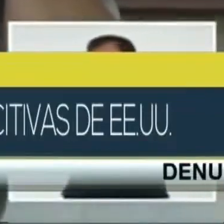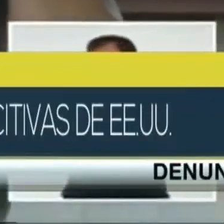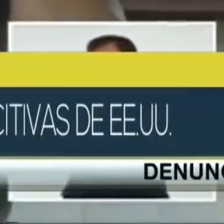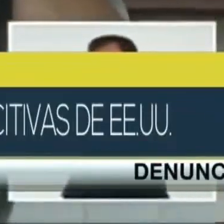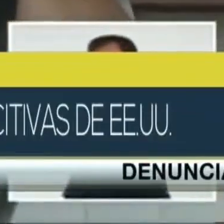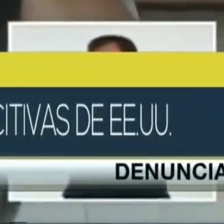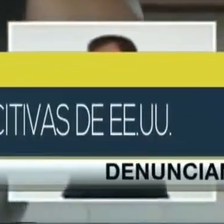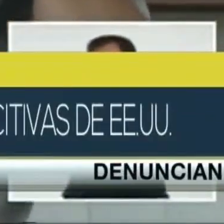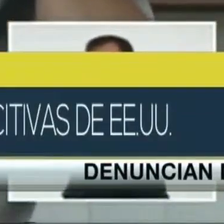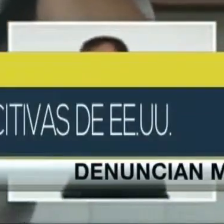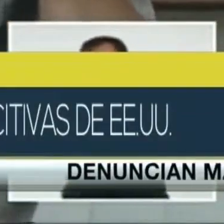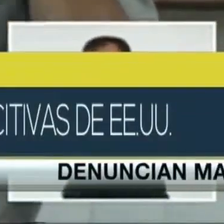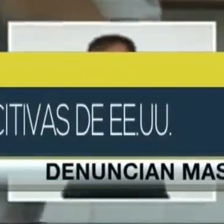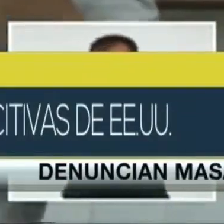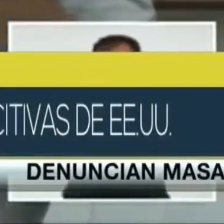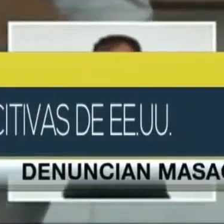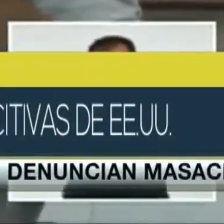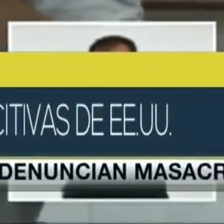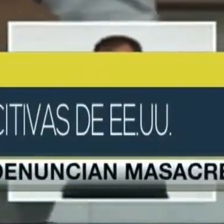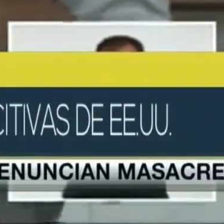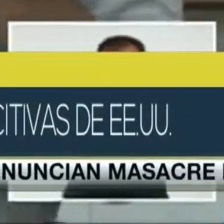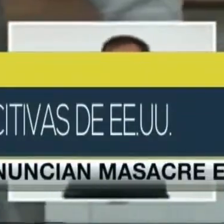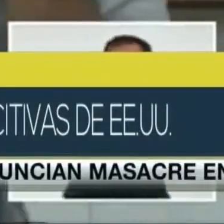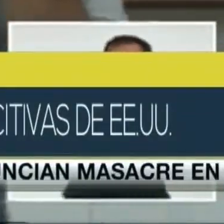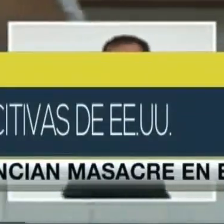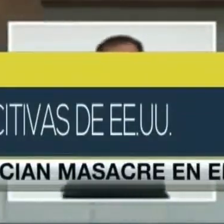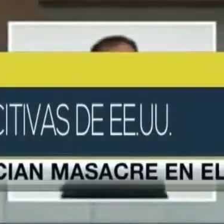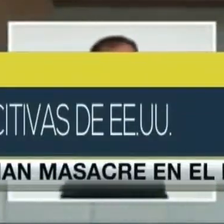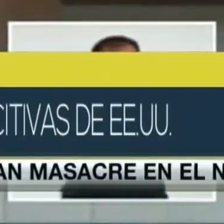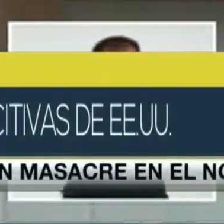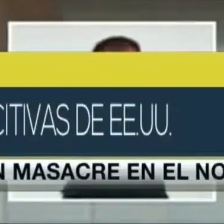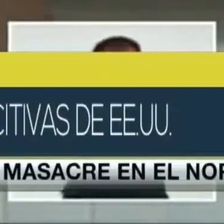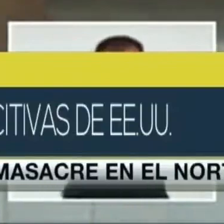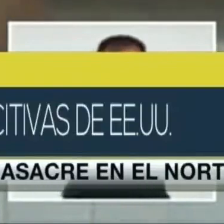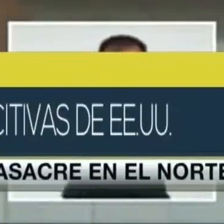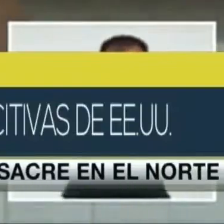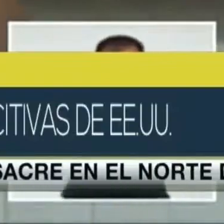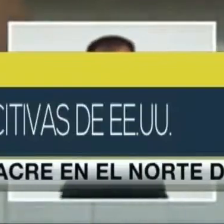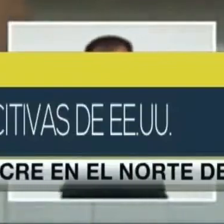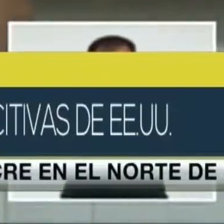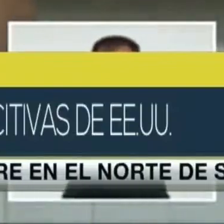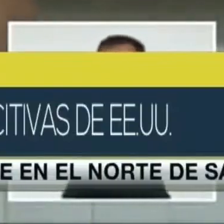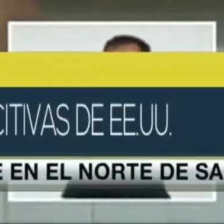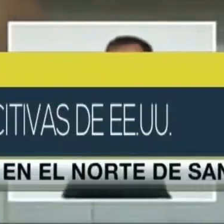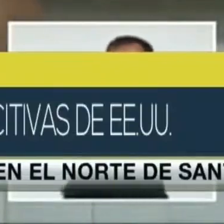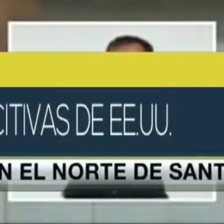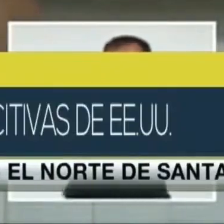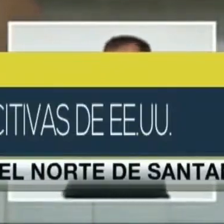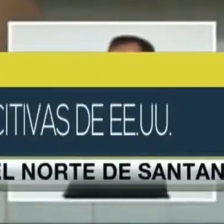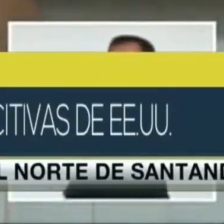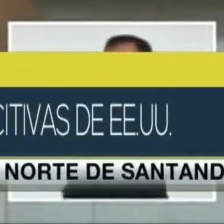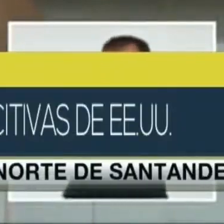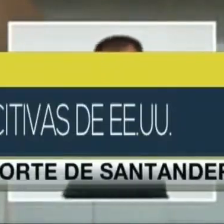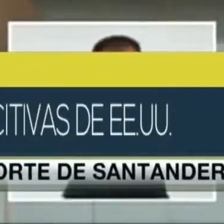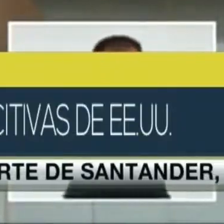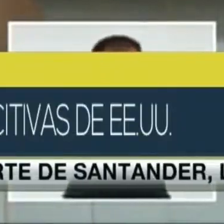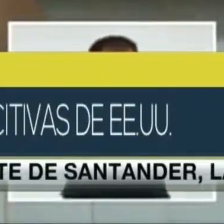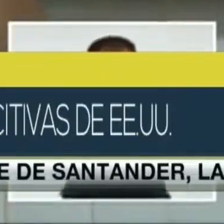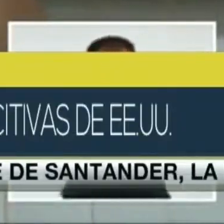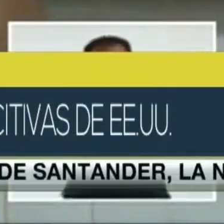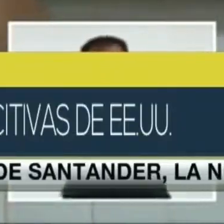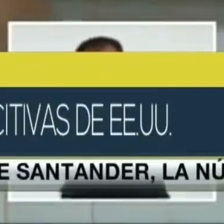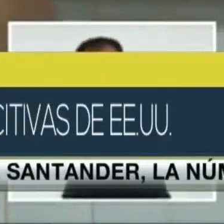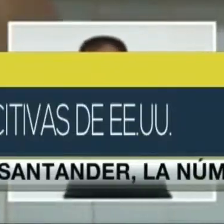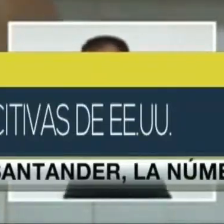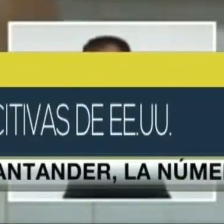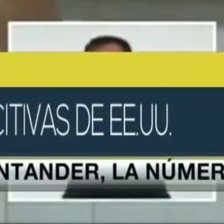las presiones del Departamento de Estado sobre determinados países, tanto de Europa como de América Latina, con el objetivo de lograr una declaración